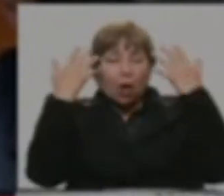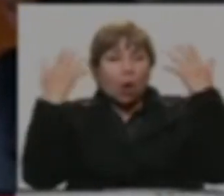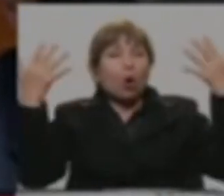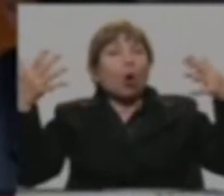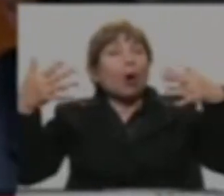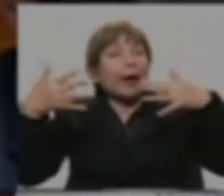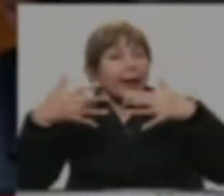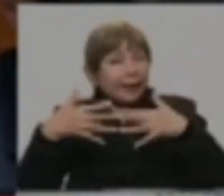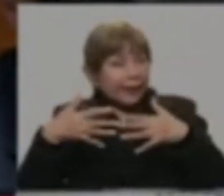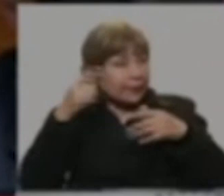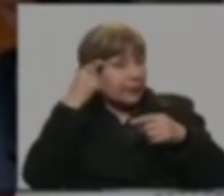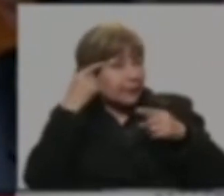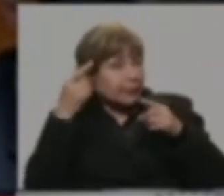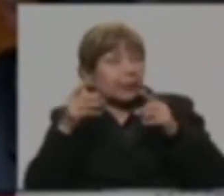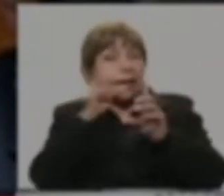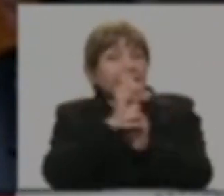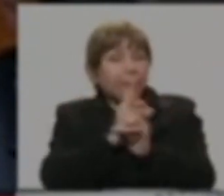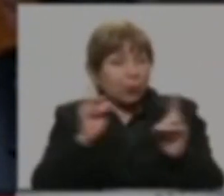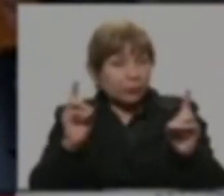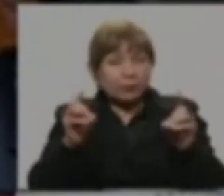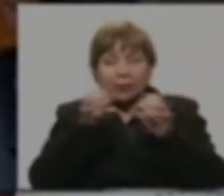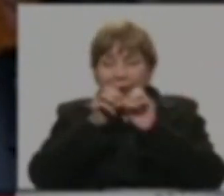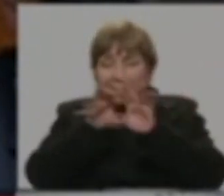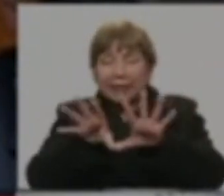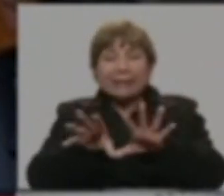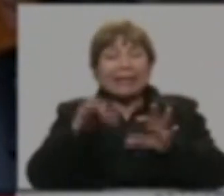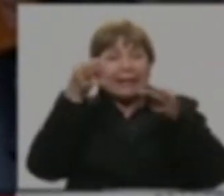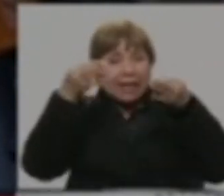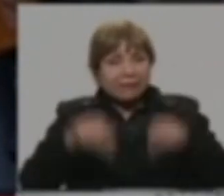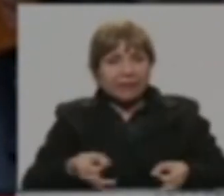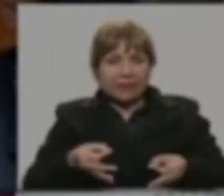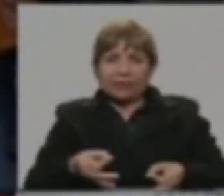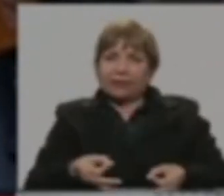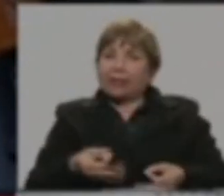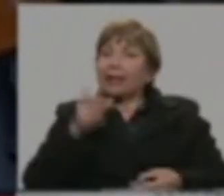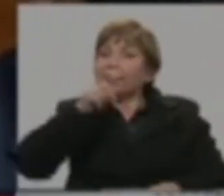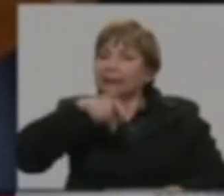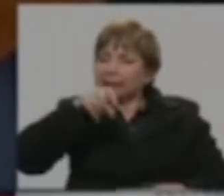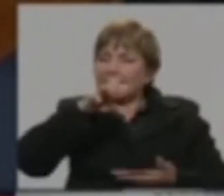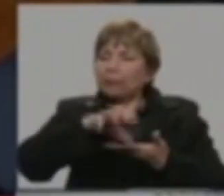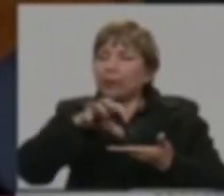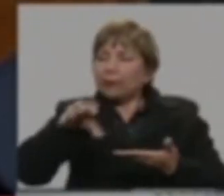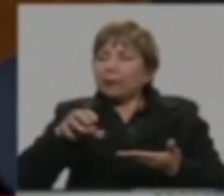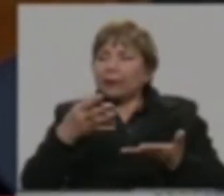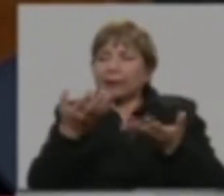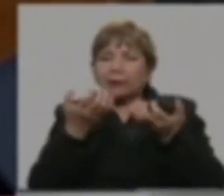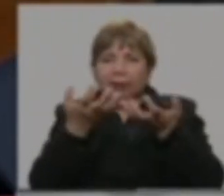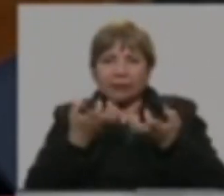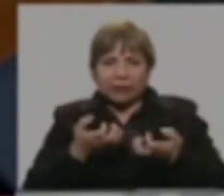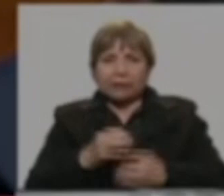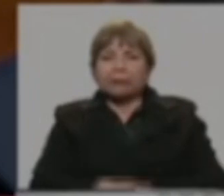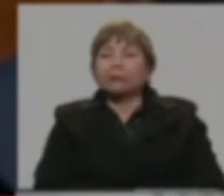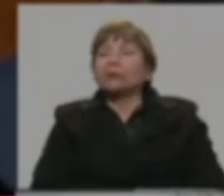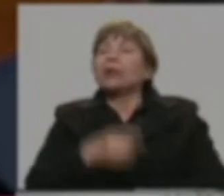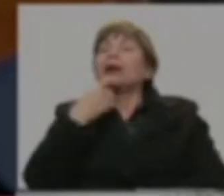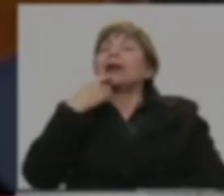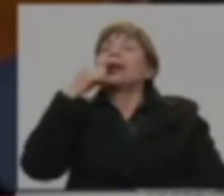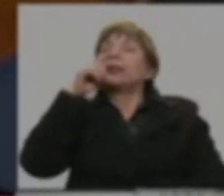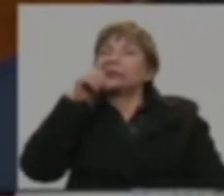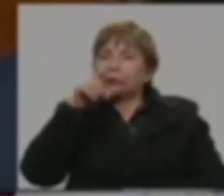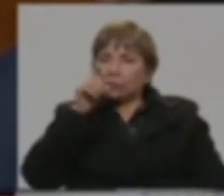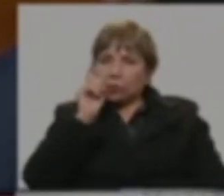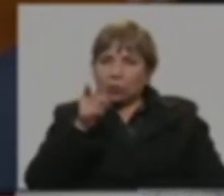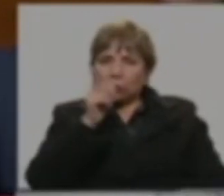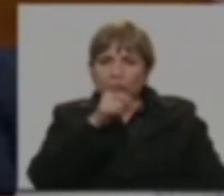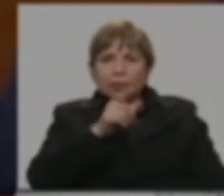Coherencia con el respeto a la democracia, la transparencia y la eficiencia es lo que el pueblo reclama. Y eso es lo